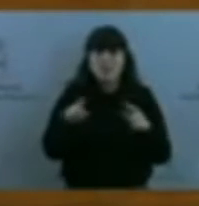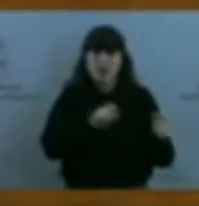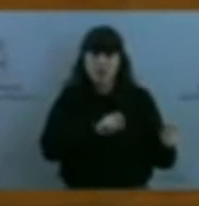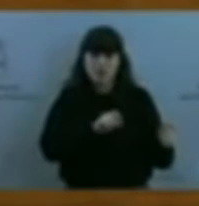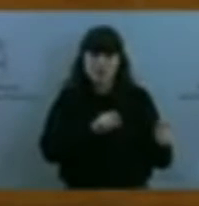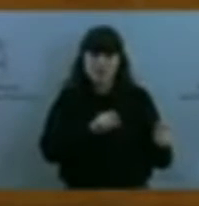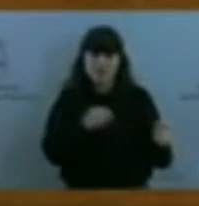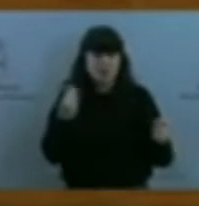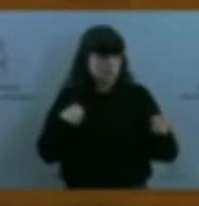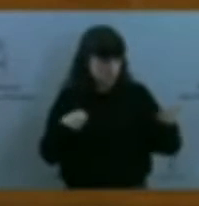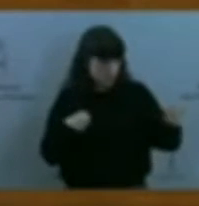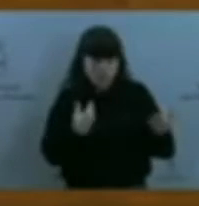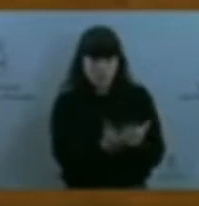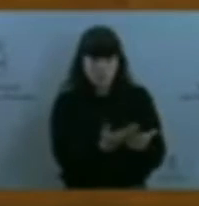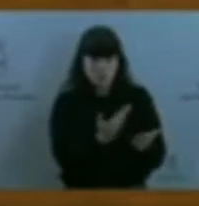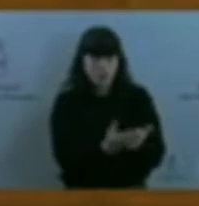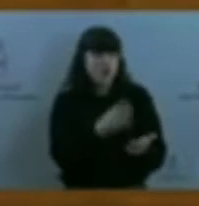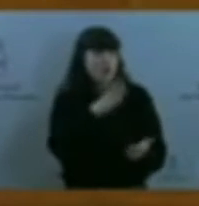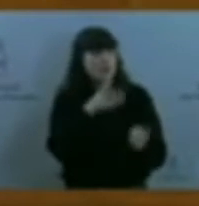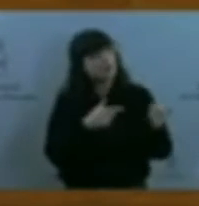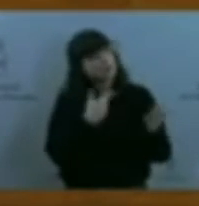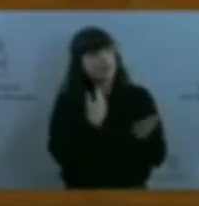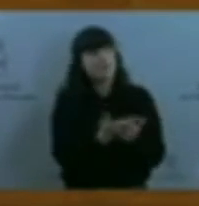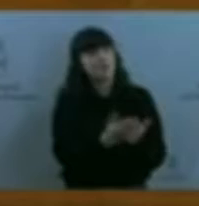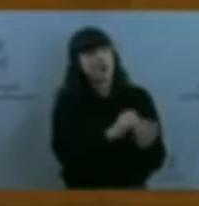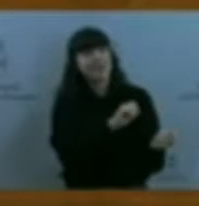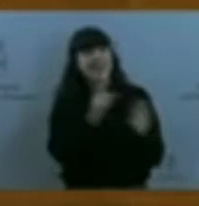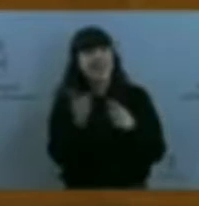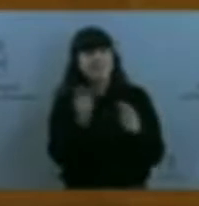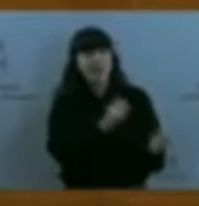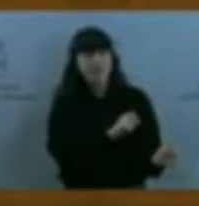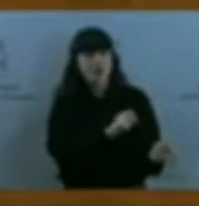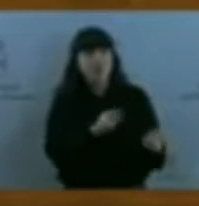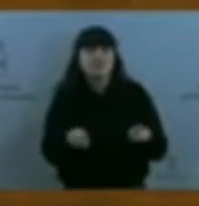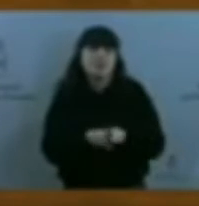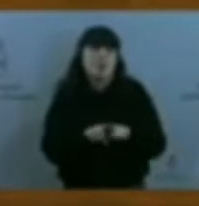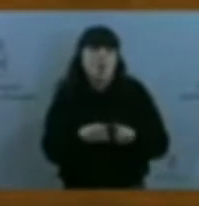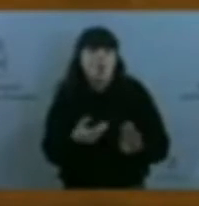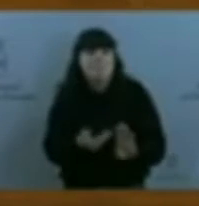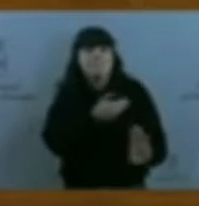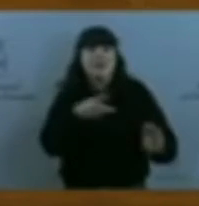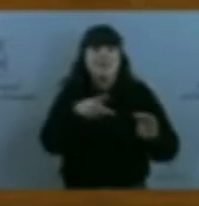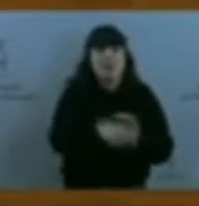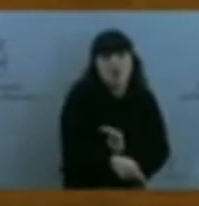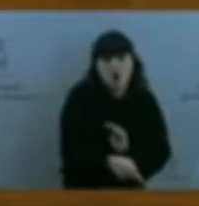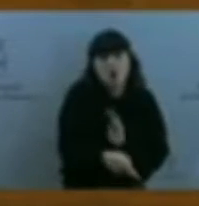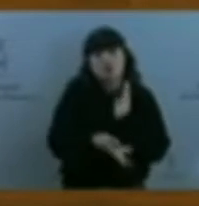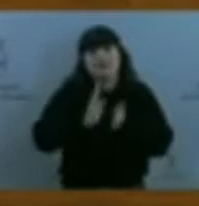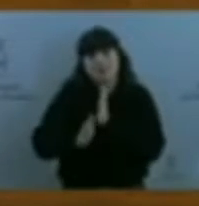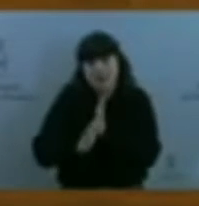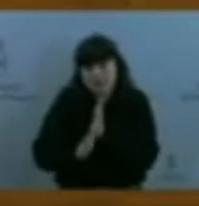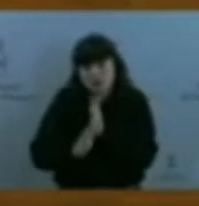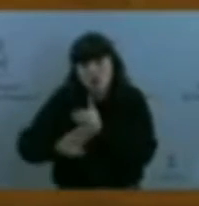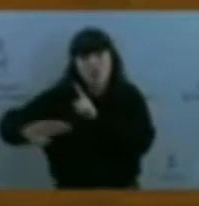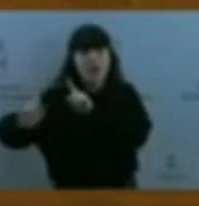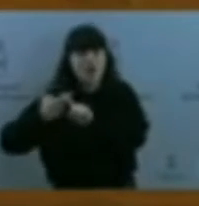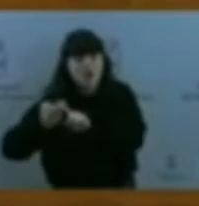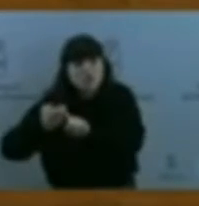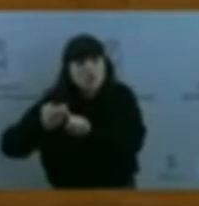las derivaciones como prevención, como tratamiento y como pronóstico y como todo. O sea,